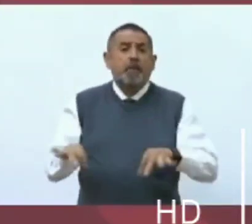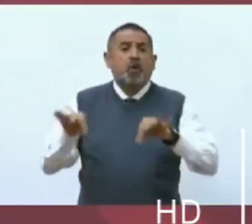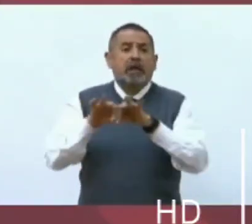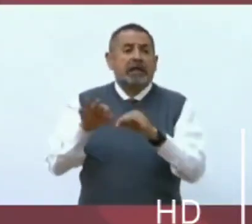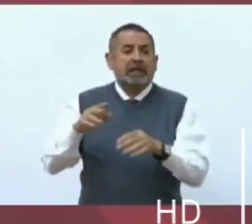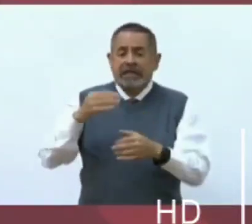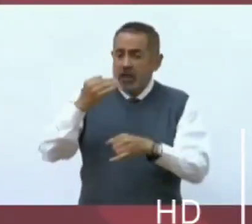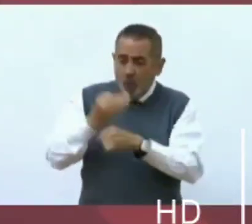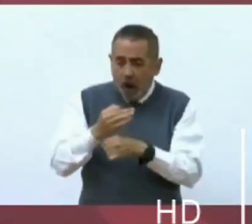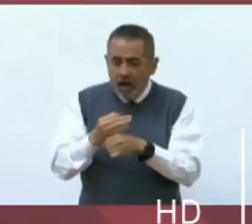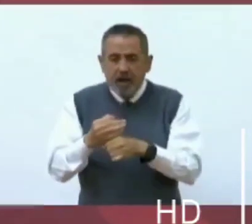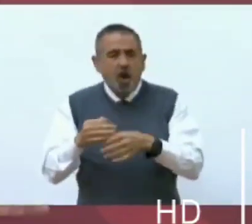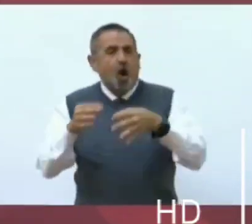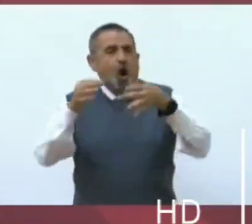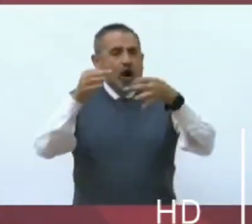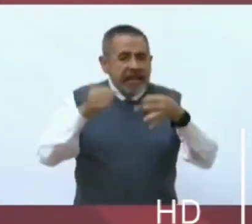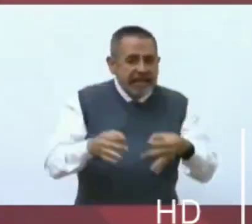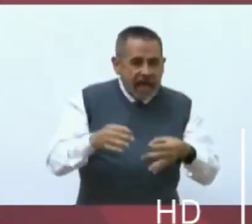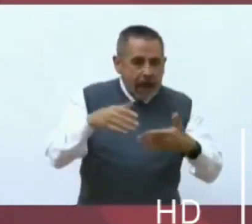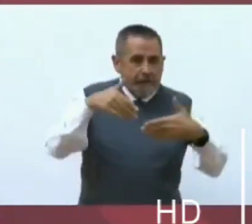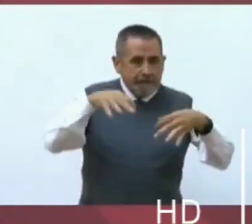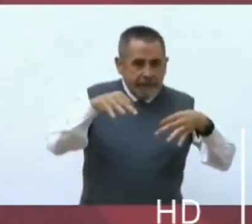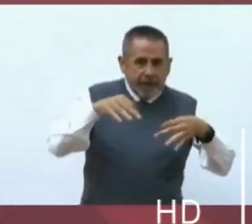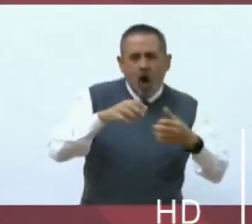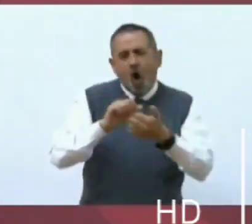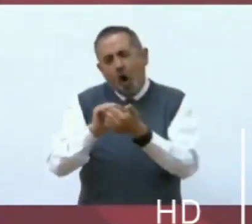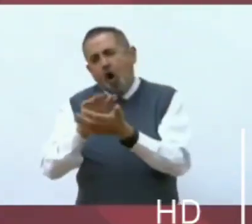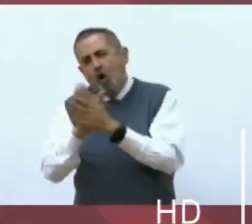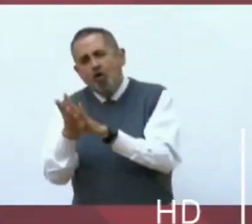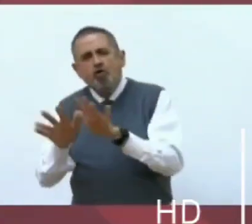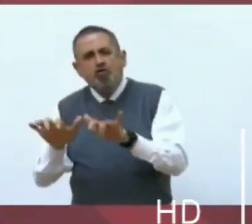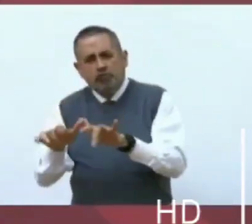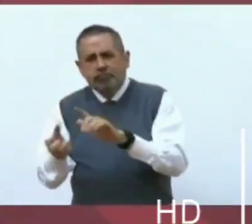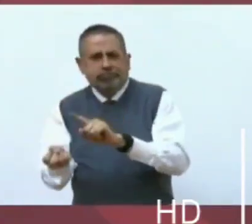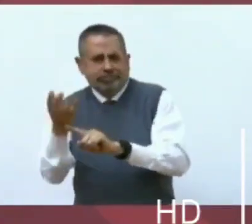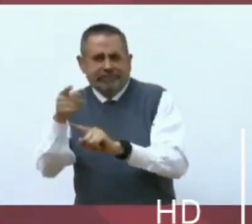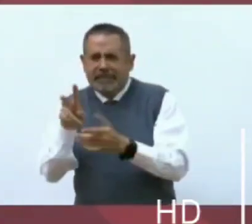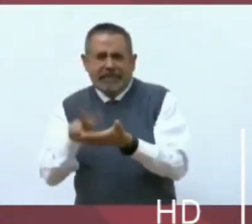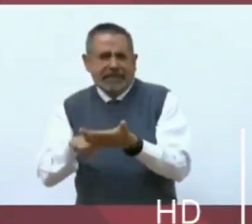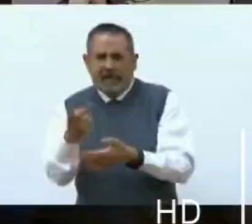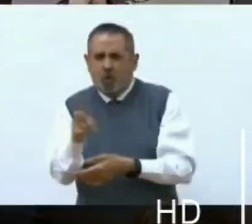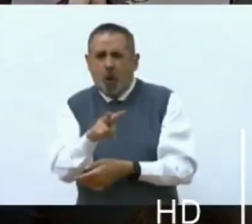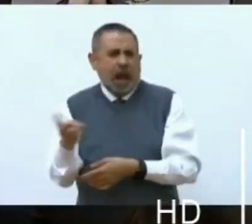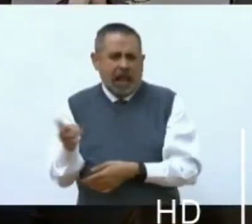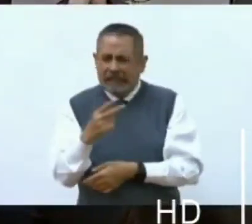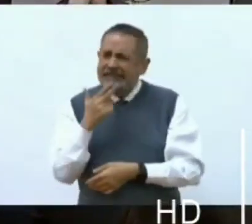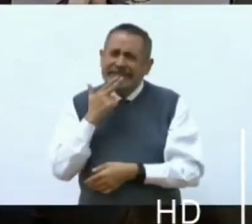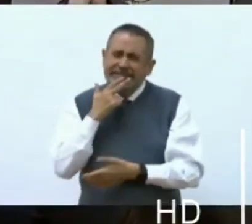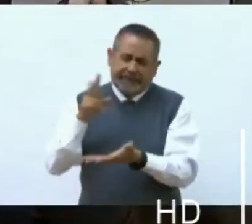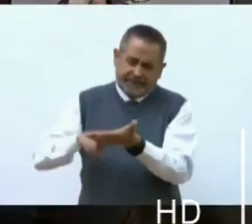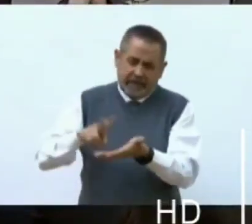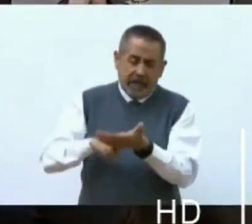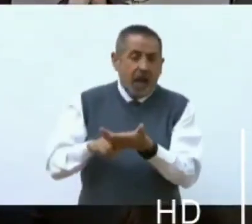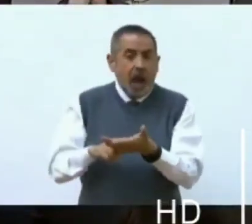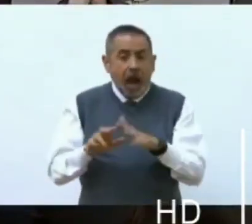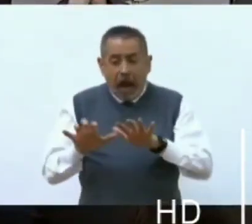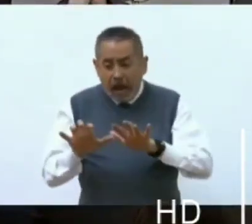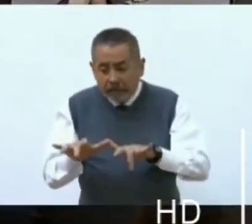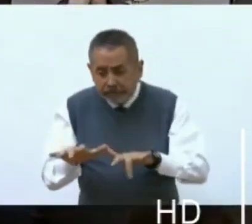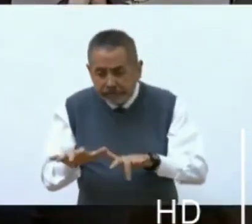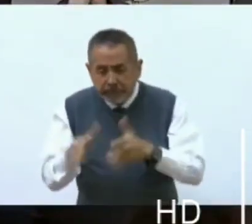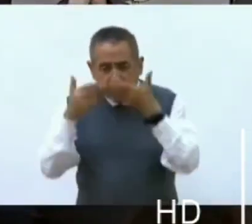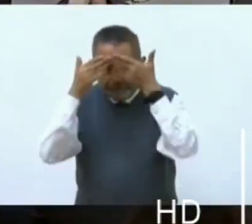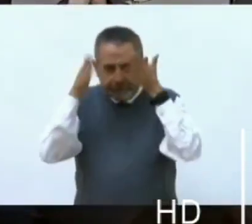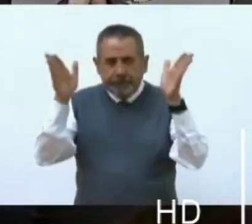nuestro original en papel, obviamente guardando las proporciones. La digitalización permite también liberar